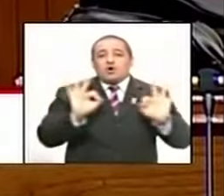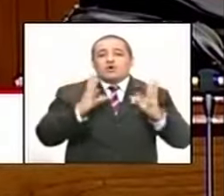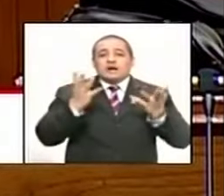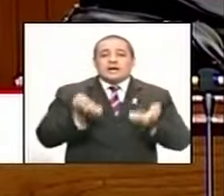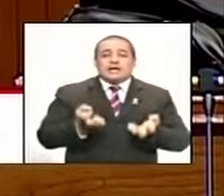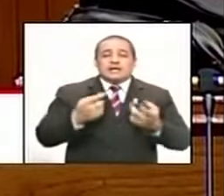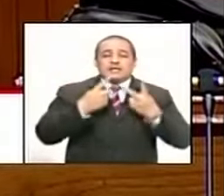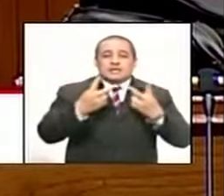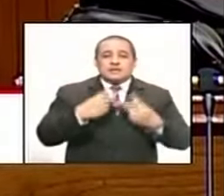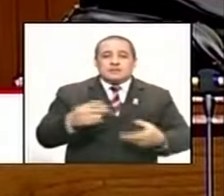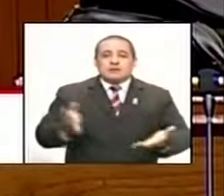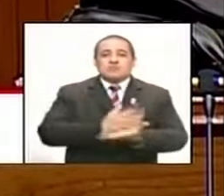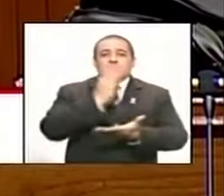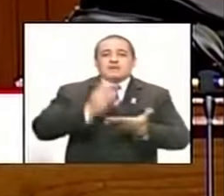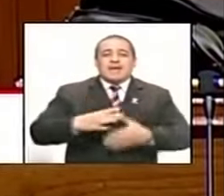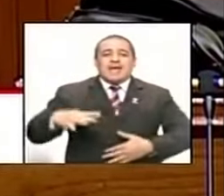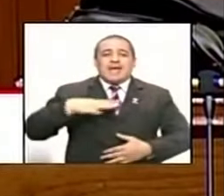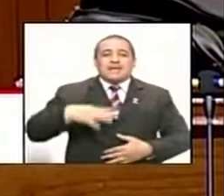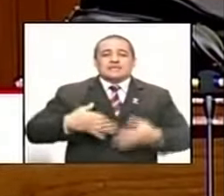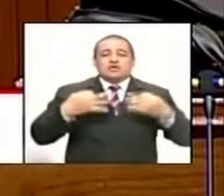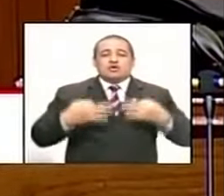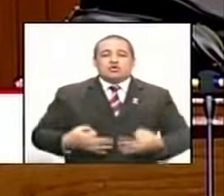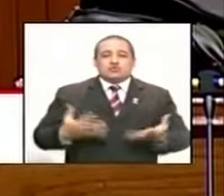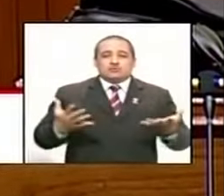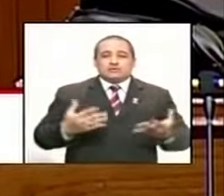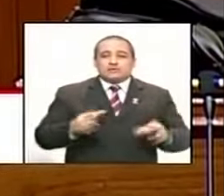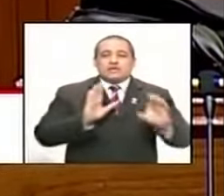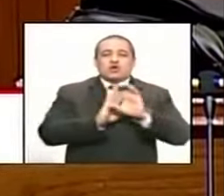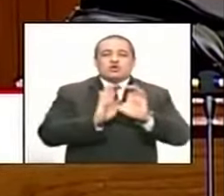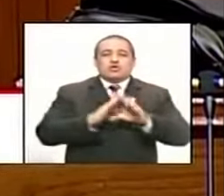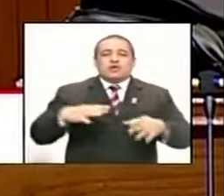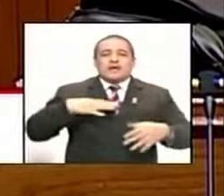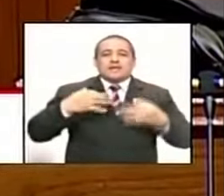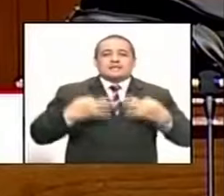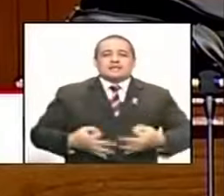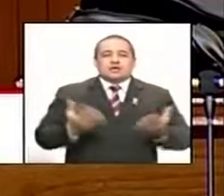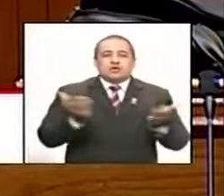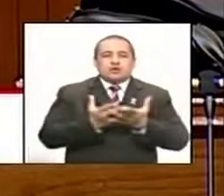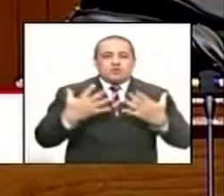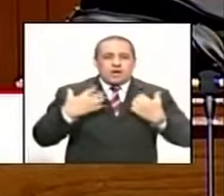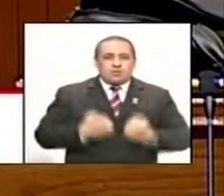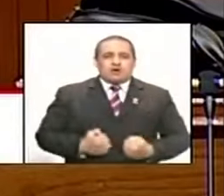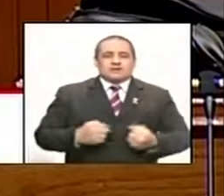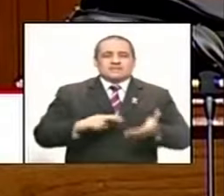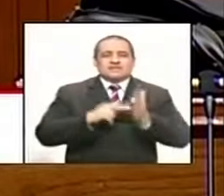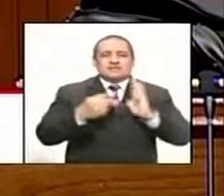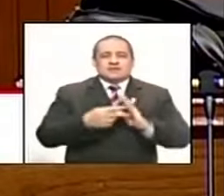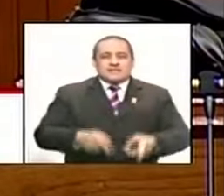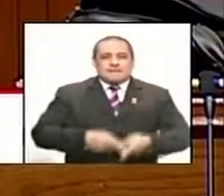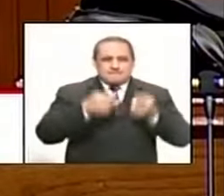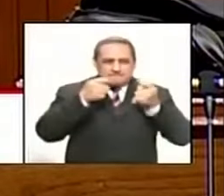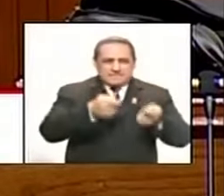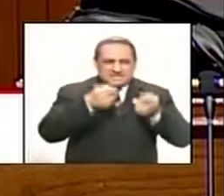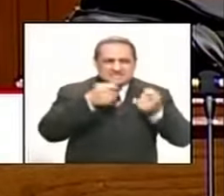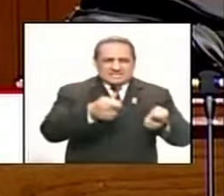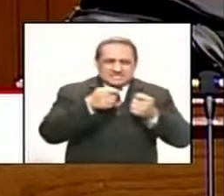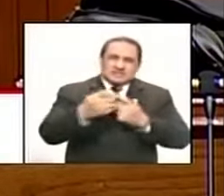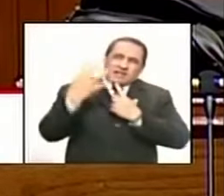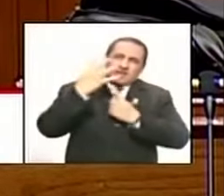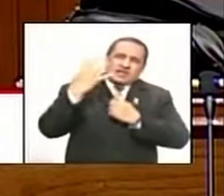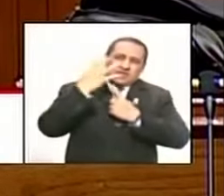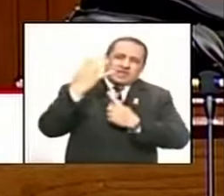los principios éticos del Código de Ética del Colegio de Abogados. Es decir, están exigiéndoles bajo amenaza